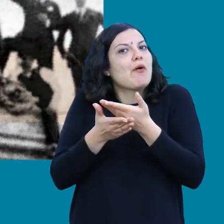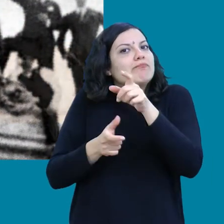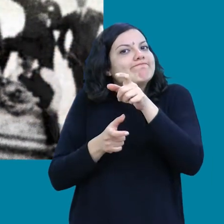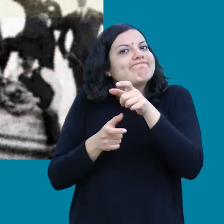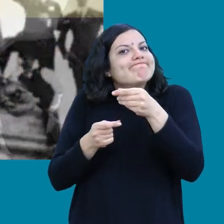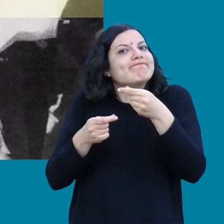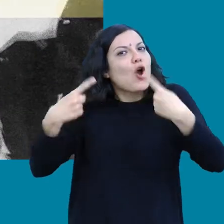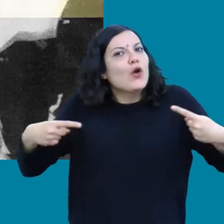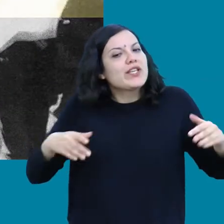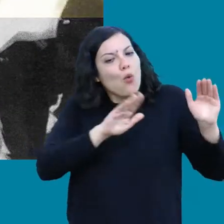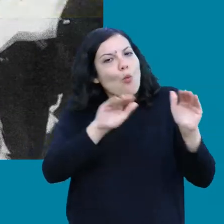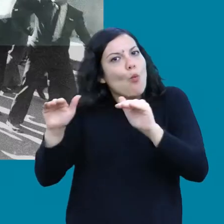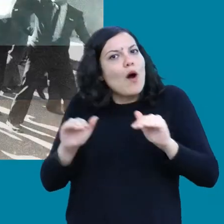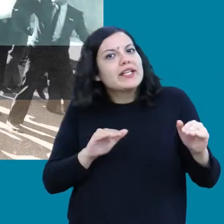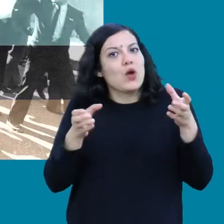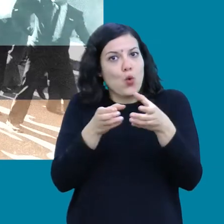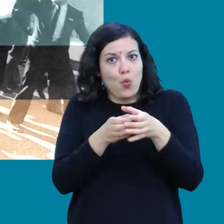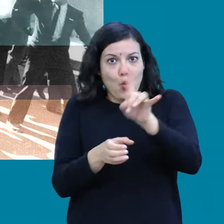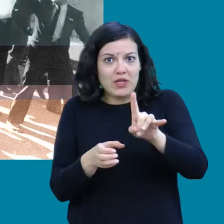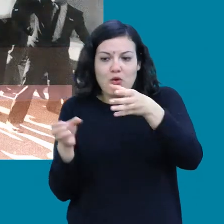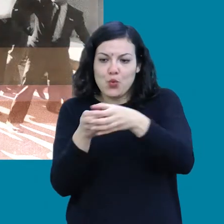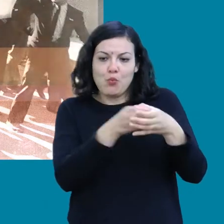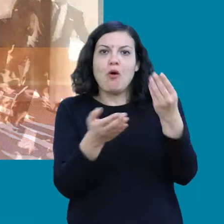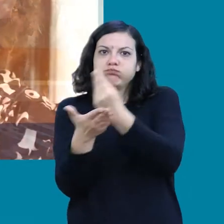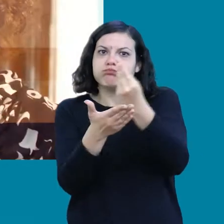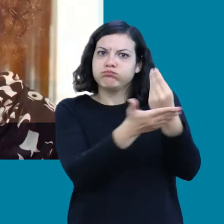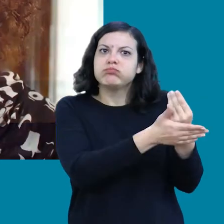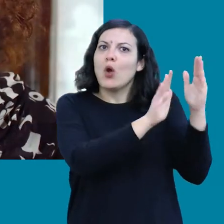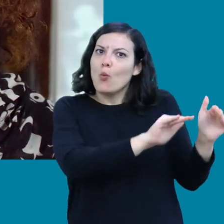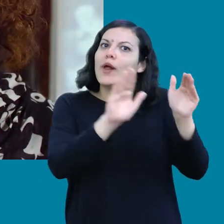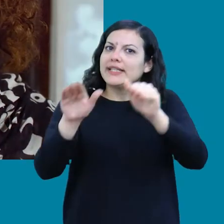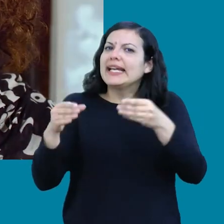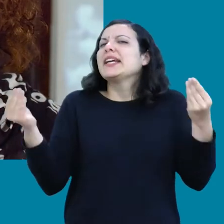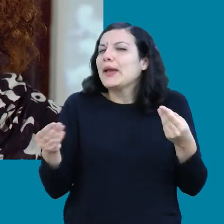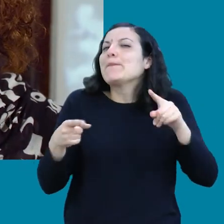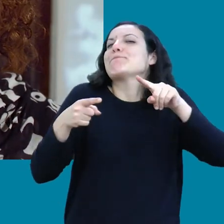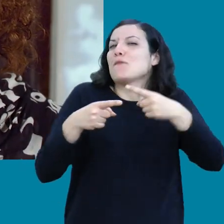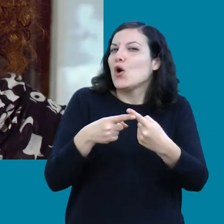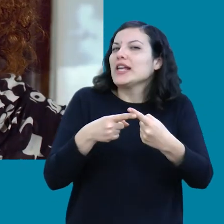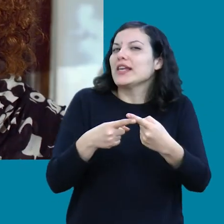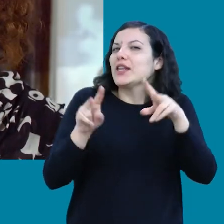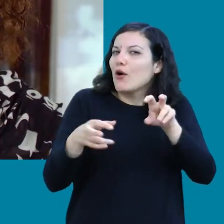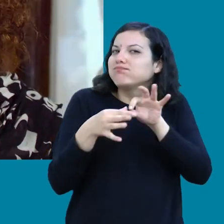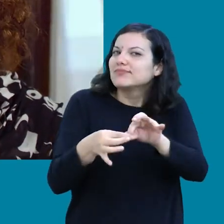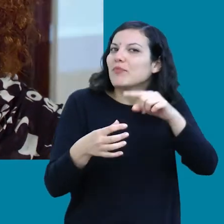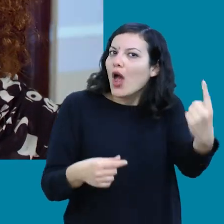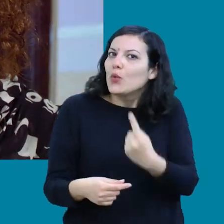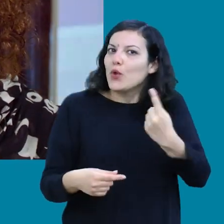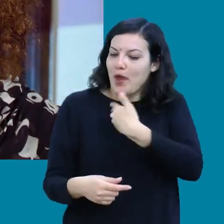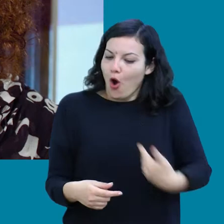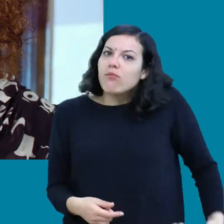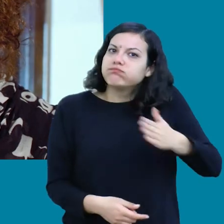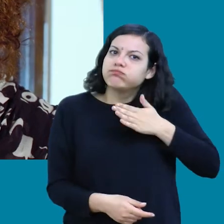de condiciones igualitarias, de representación igualitaria, de términos políticos y de autonomía, de